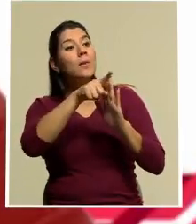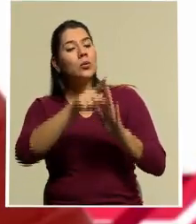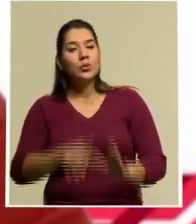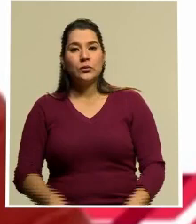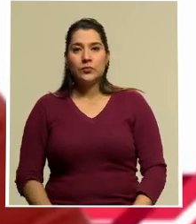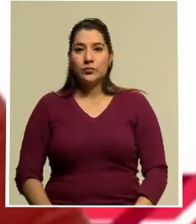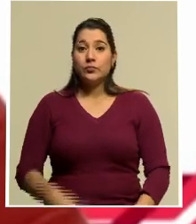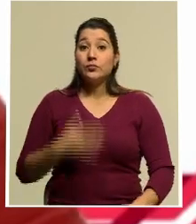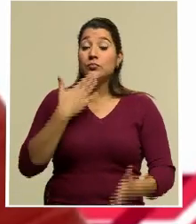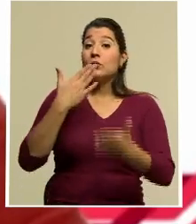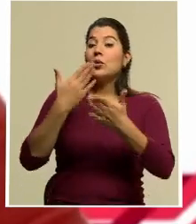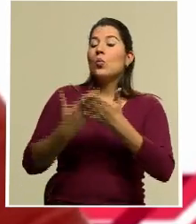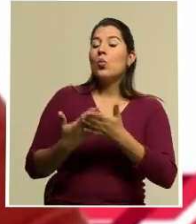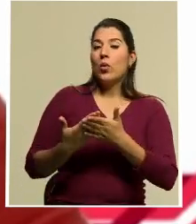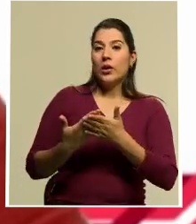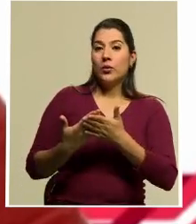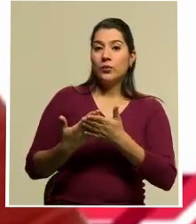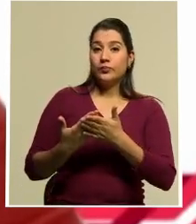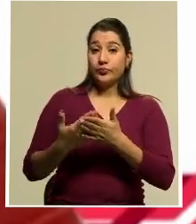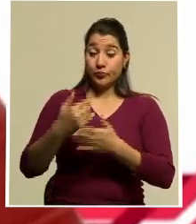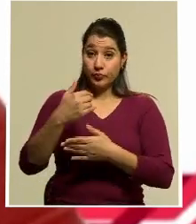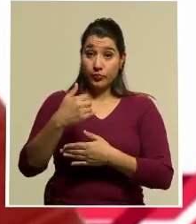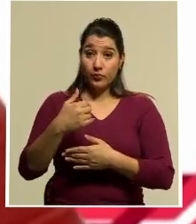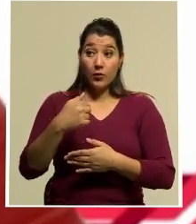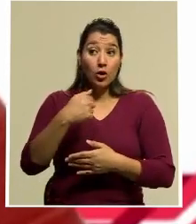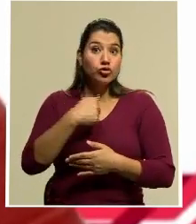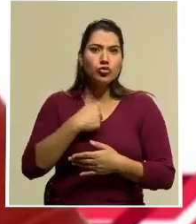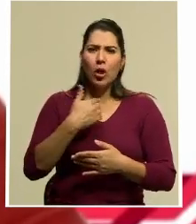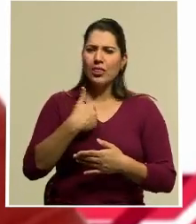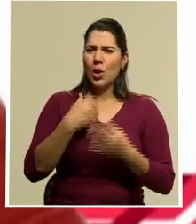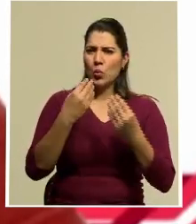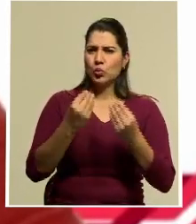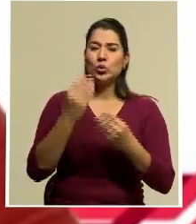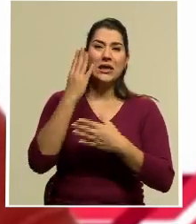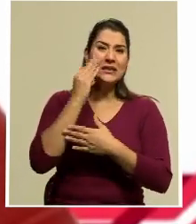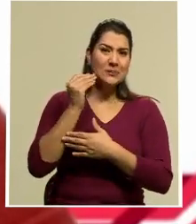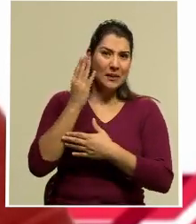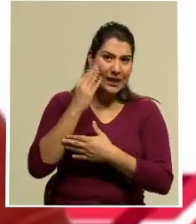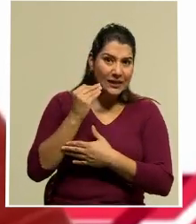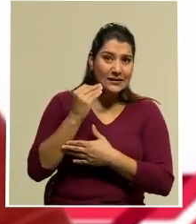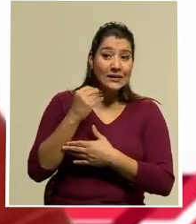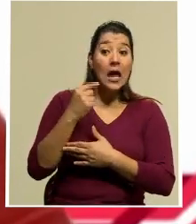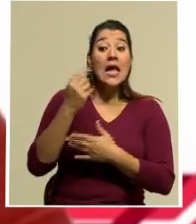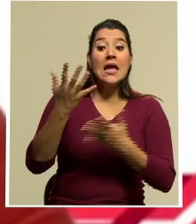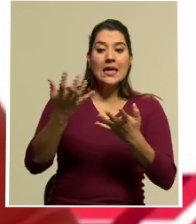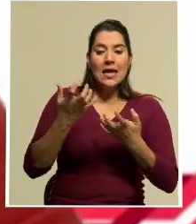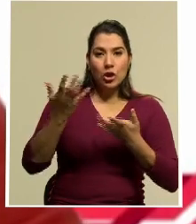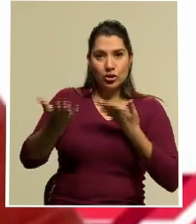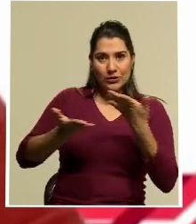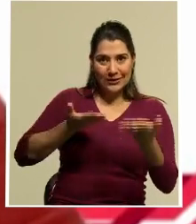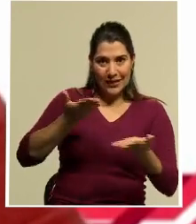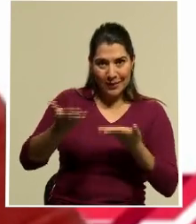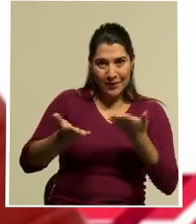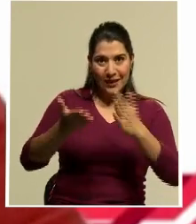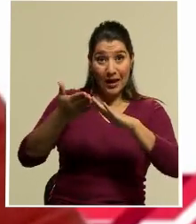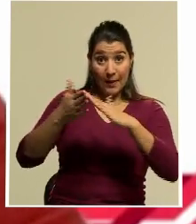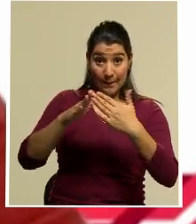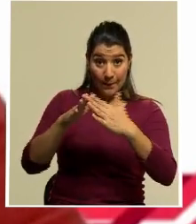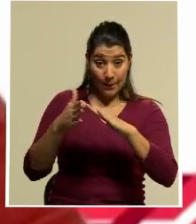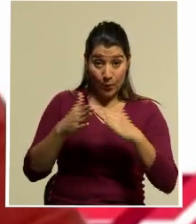Bueno, yo lo que pongo es mi experiencia a la orden de la población.